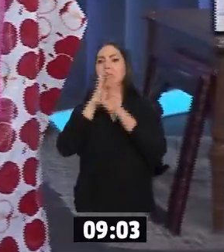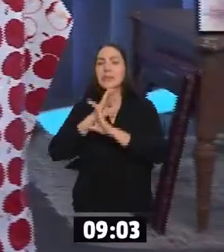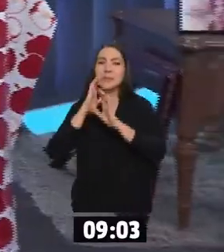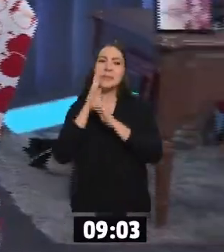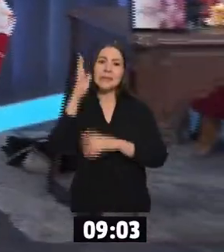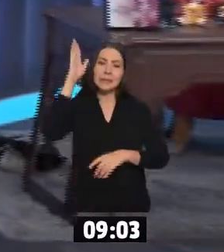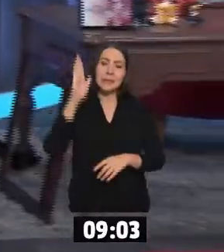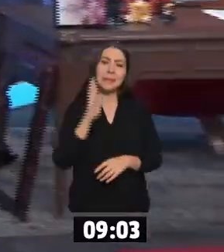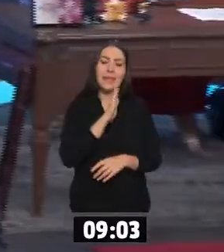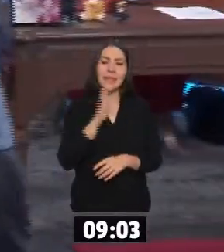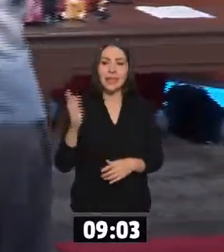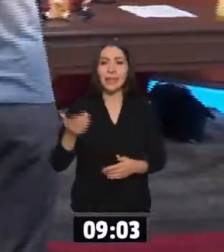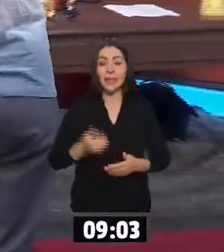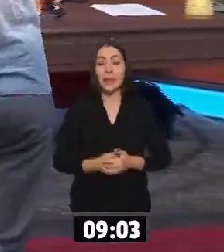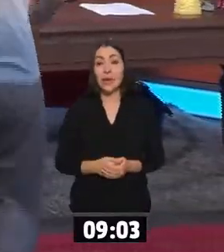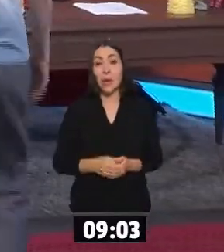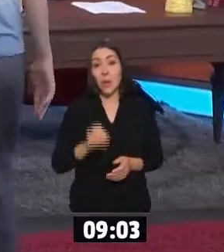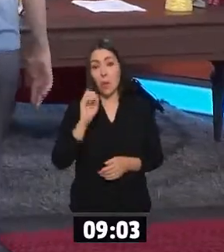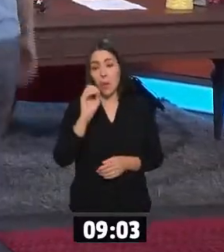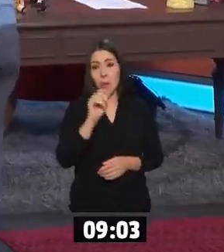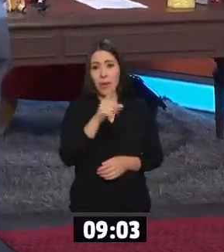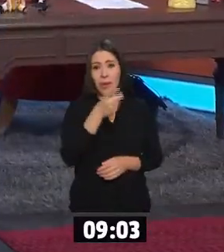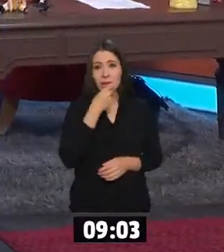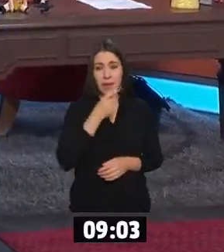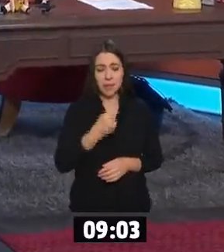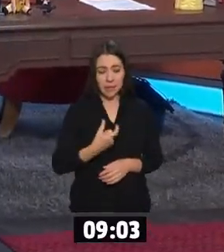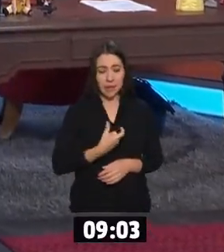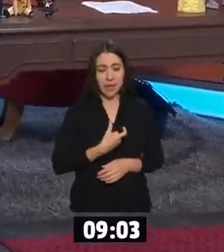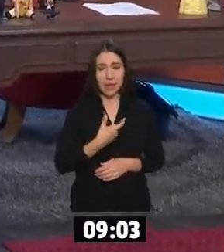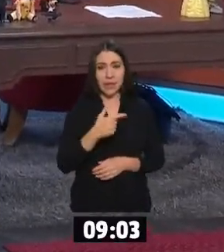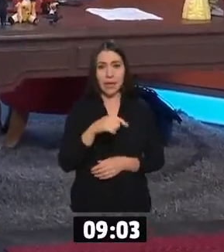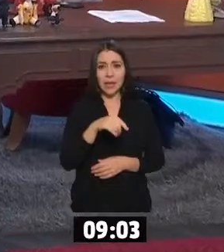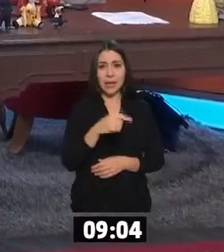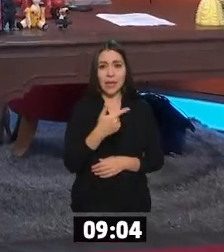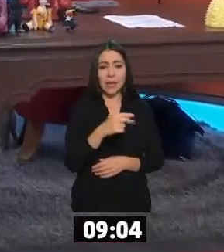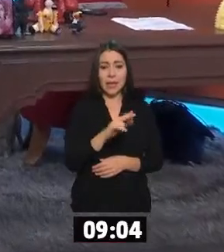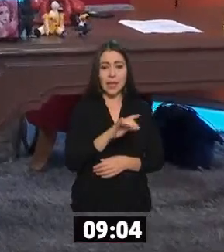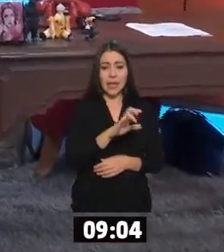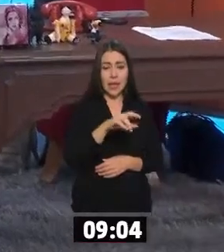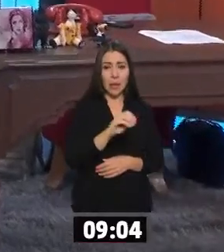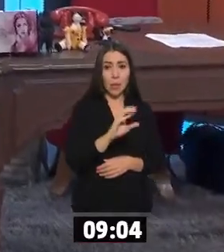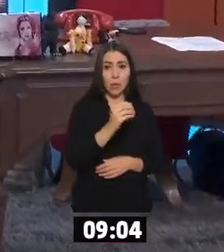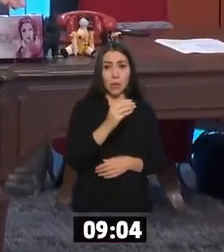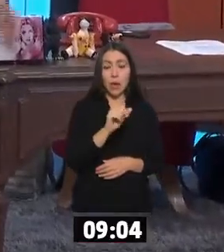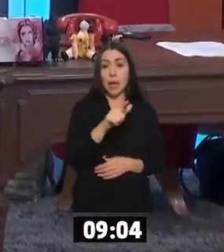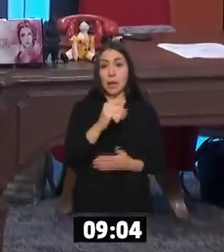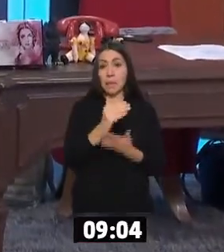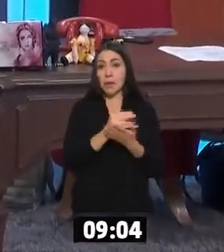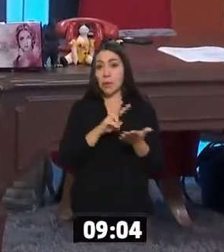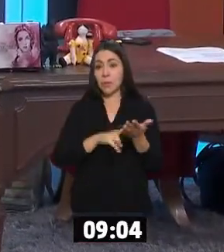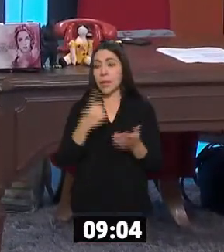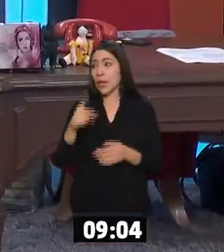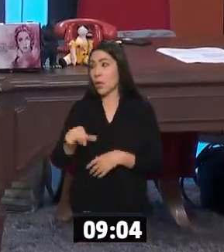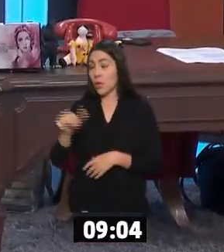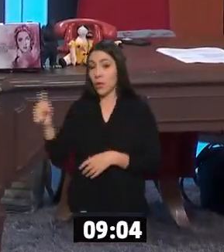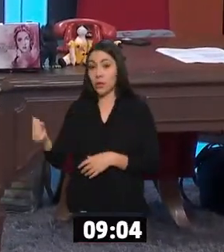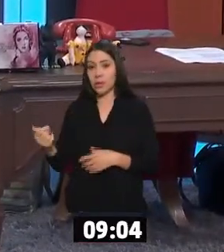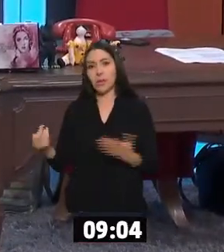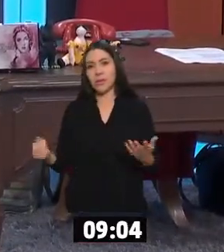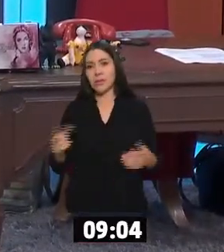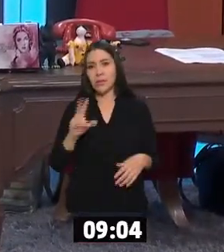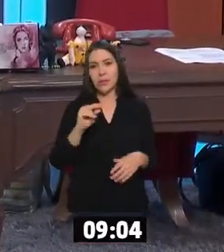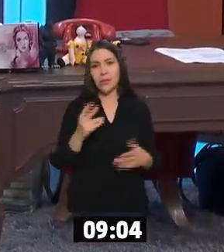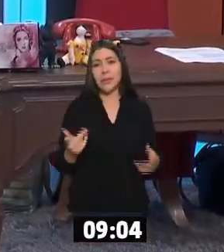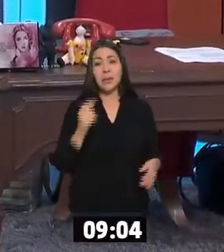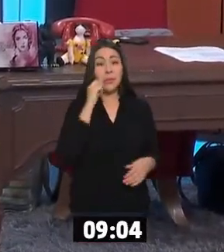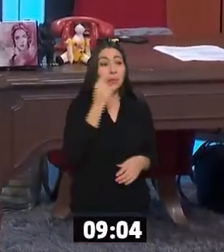Bendito. O sea, sí, o no me diga que la medalla de Guillermo Ochoa cuesta menos que la de Lainez y que menos Claro, que no. pues no. Ay, Aunque sean de la